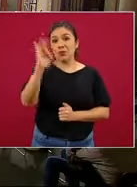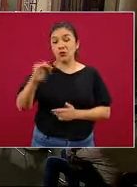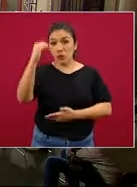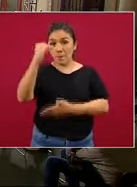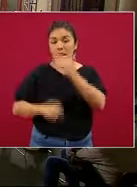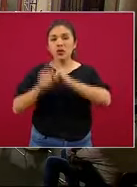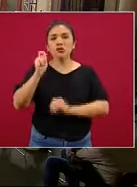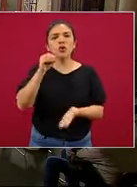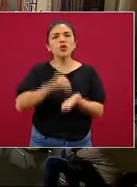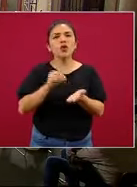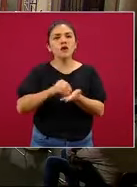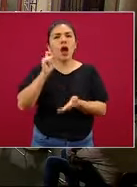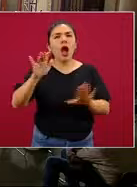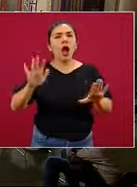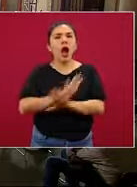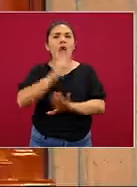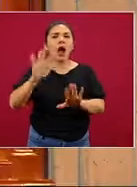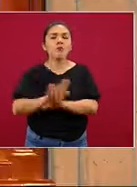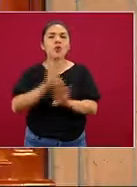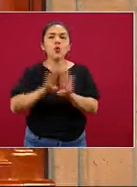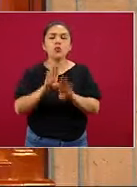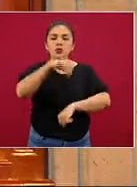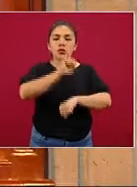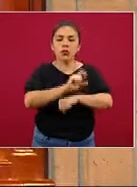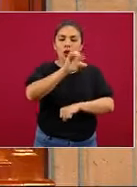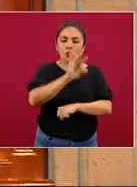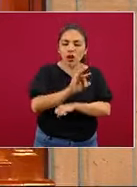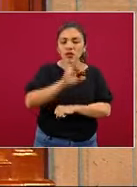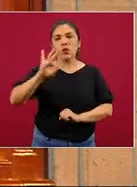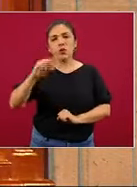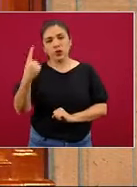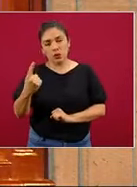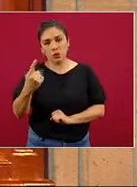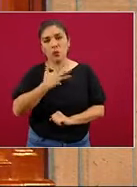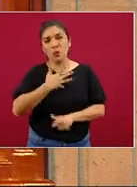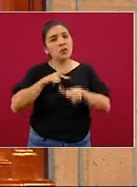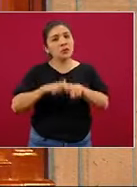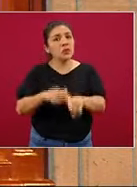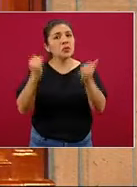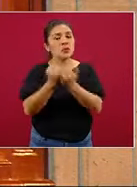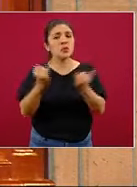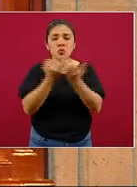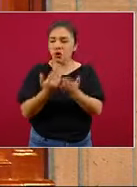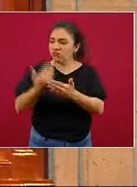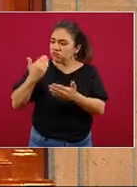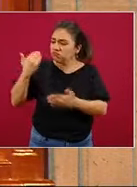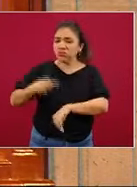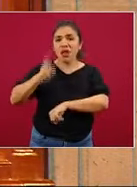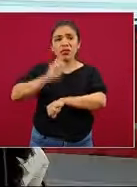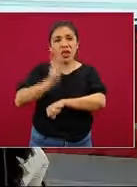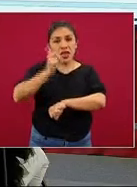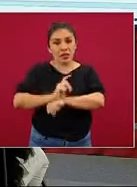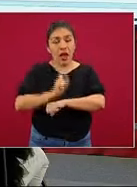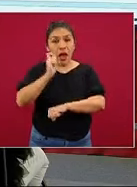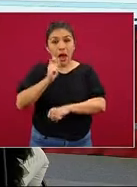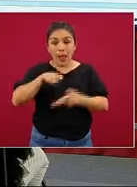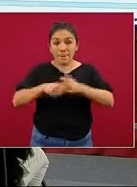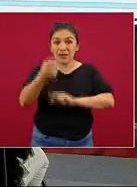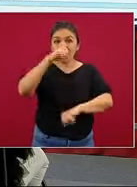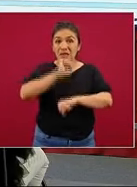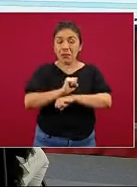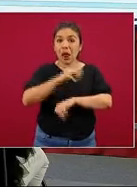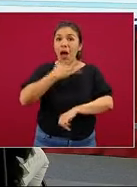todavía el cambio que tenemos entre la semana 40 a 41, y lo hemos tenido así en los últimos días, y desde la semana en la que